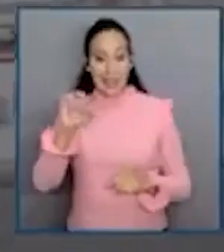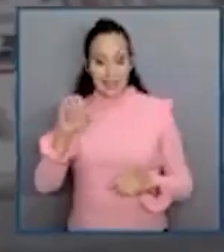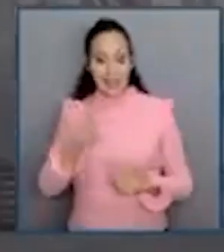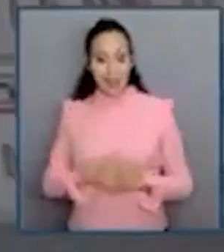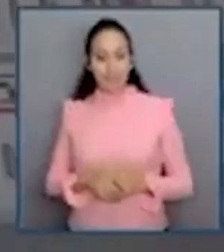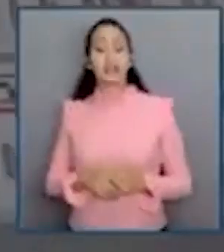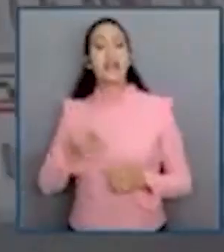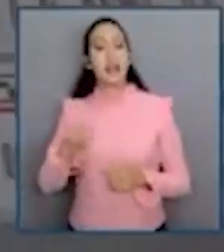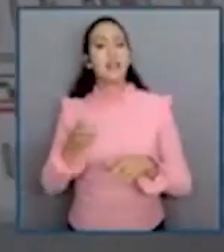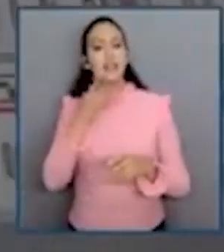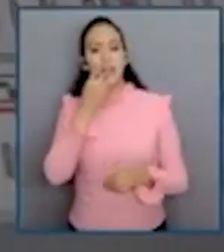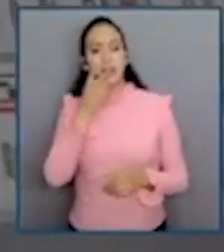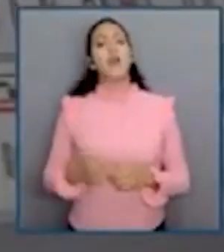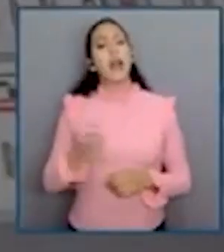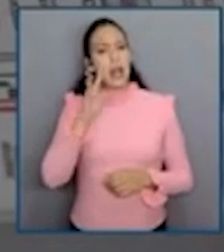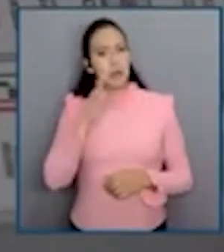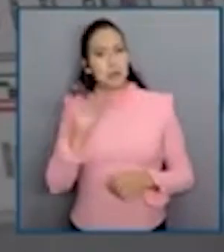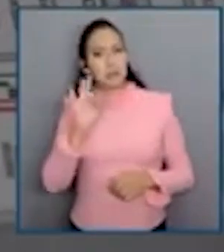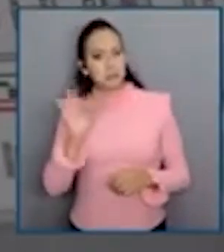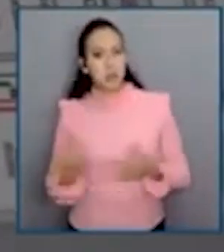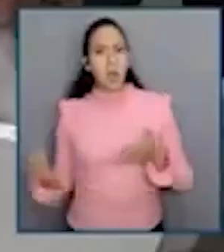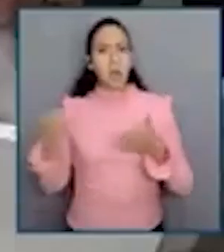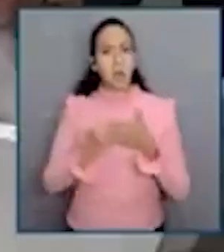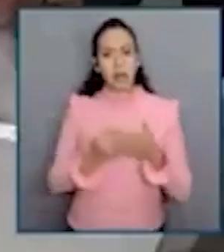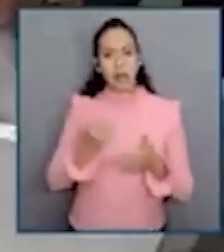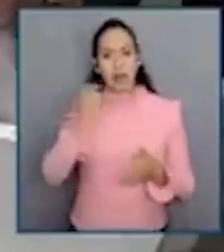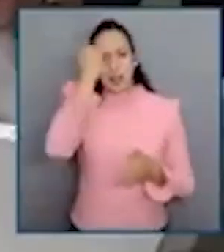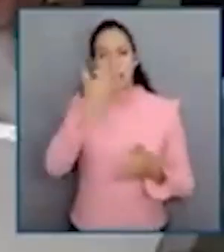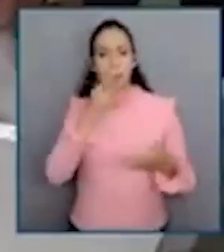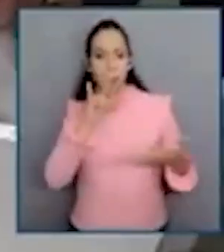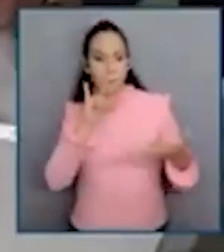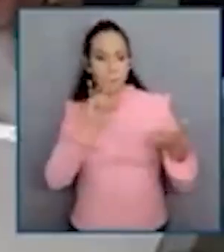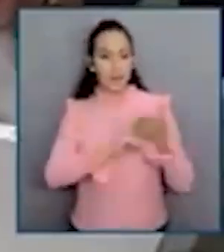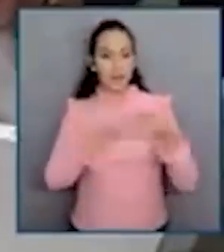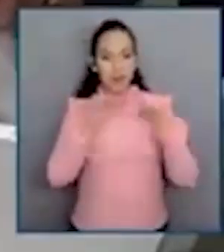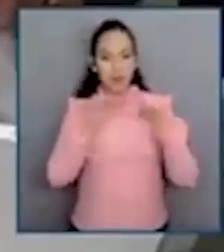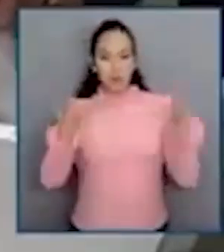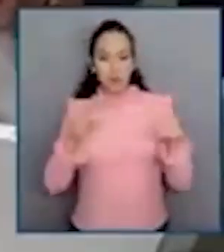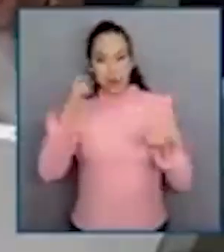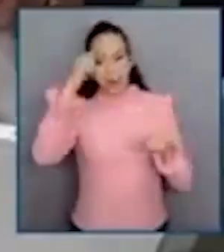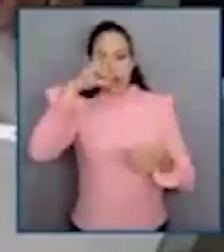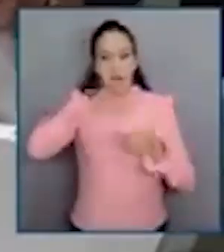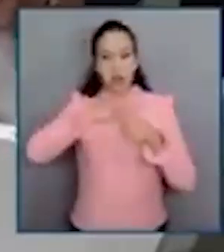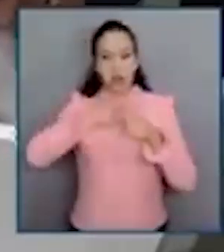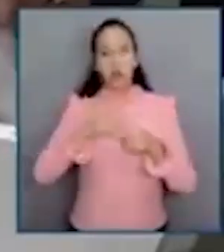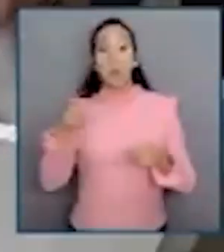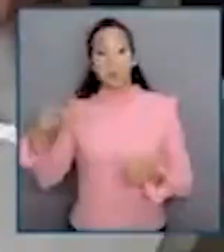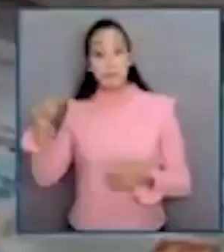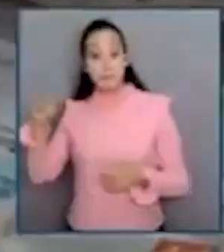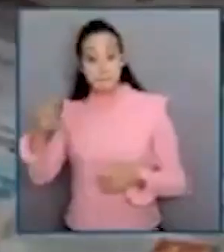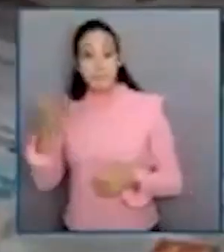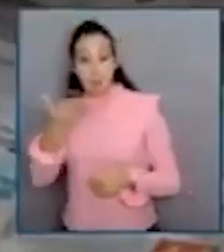en la boleta de la elección presidencial la imagen de las candidatas y el candidato como lo solicitó el partido Acción Nacional